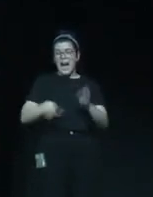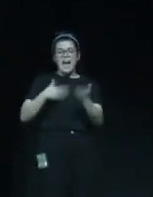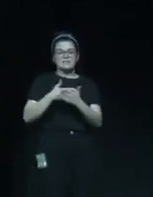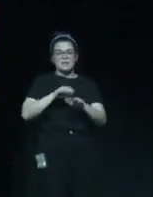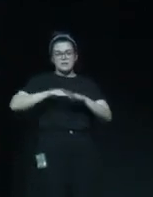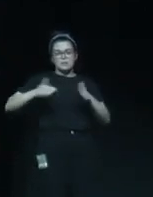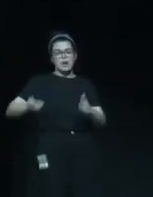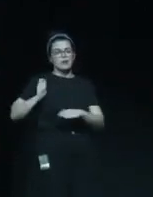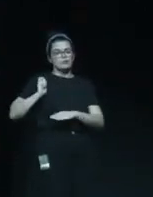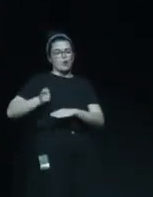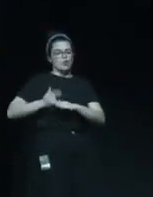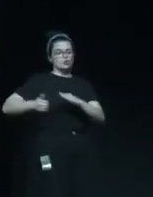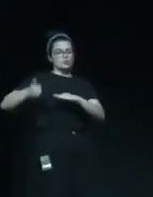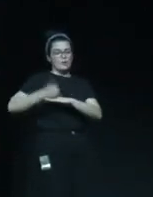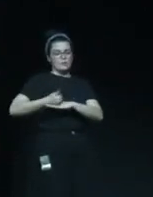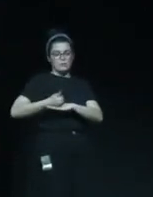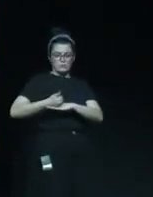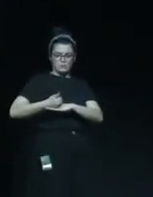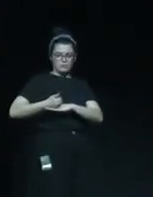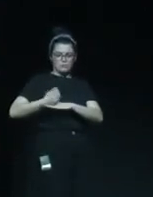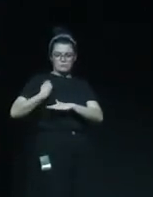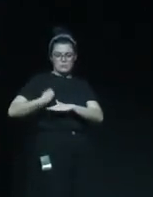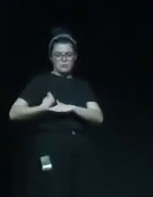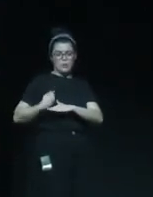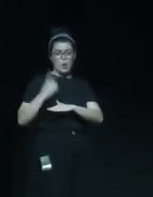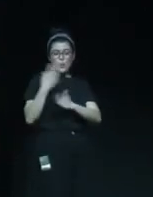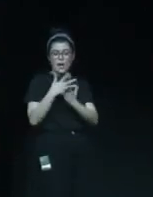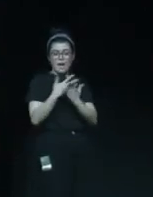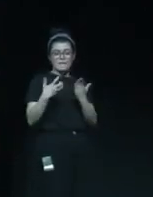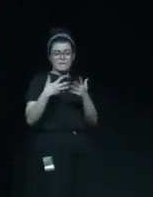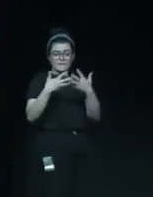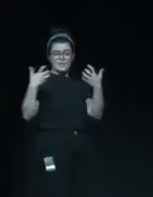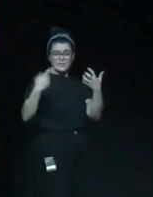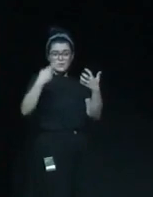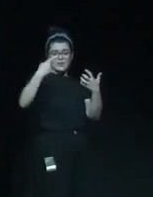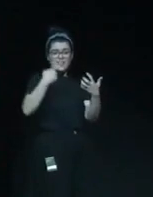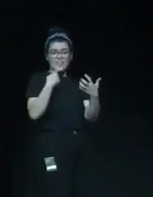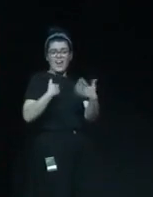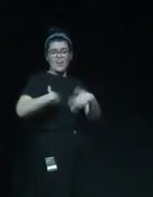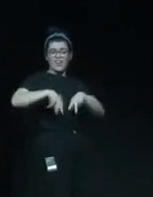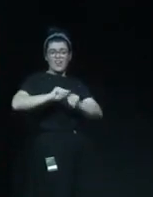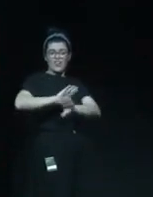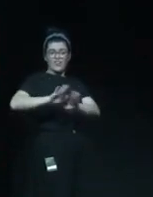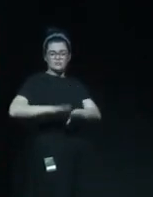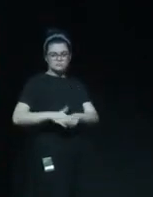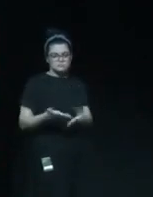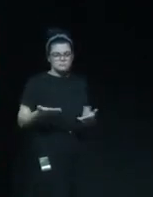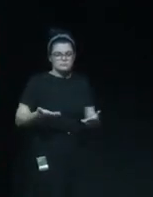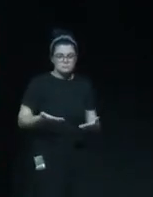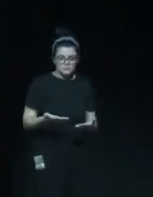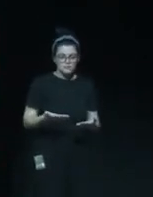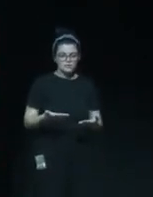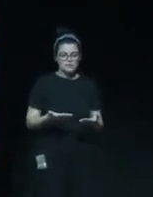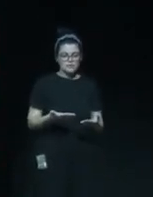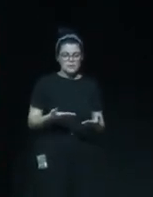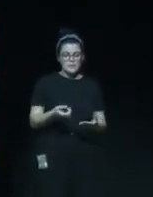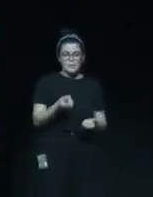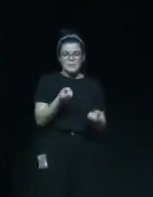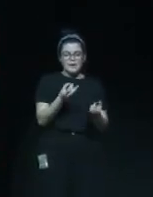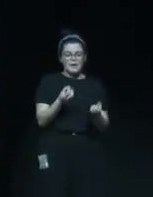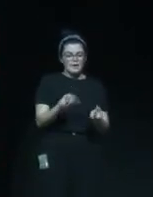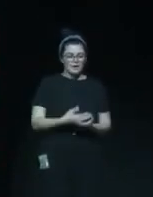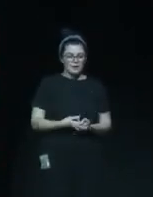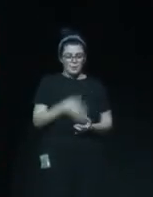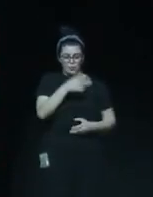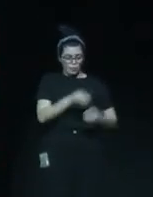una línea concluye, ¿no? O sea, dices, ¿qué nos queda? ¿Qué nos queda? Porque tampoco nos queda la